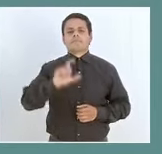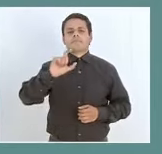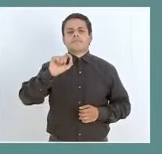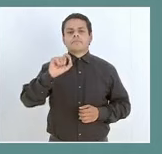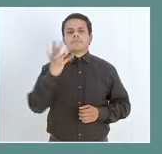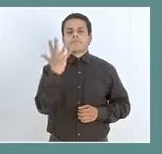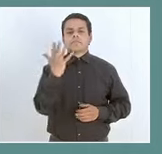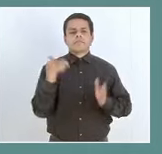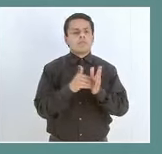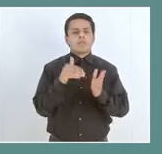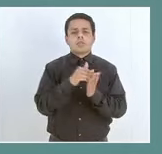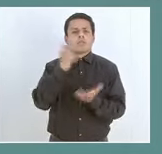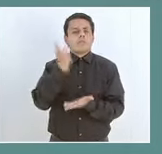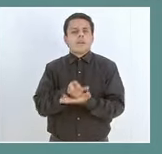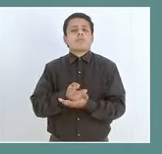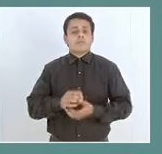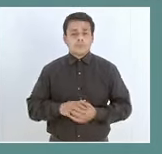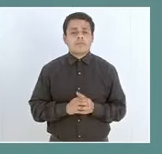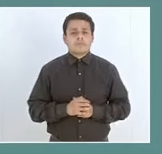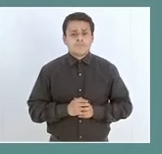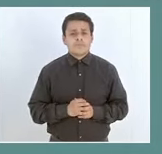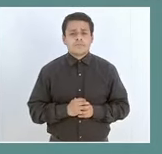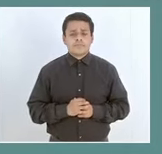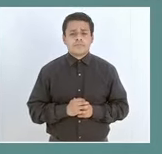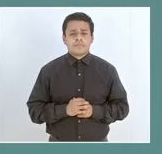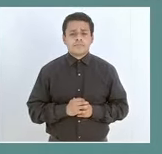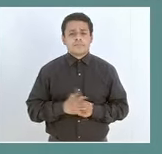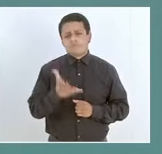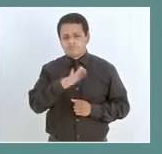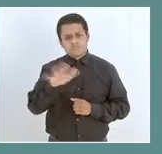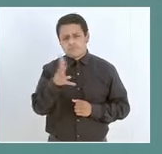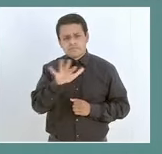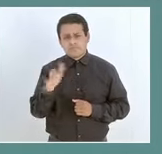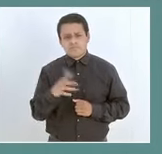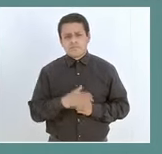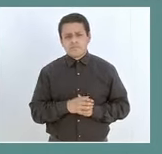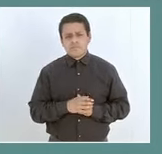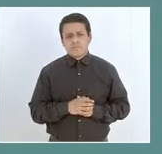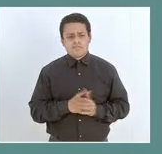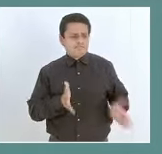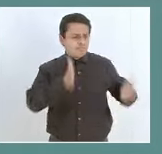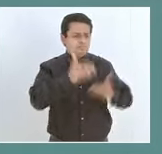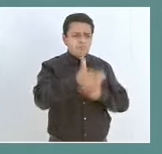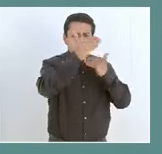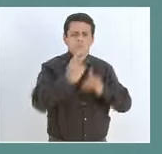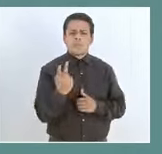25 millones de pesos en promedio, un cuartel